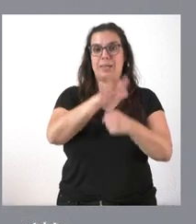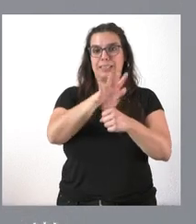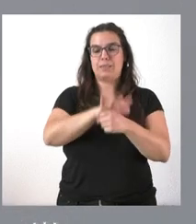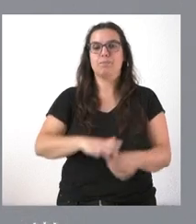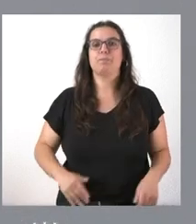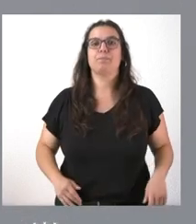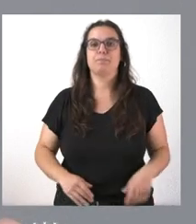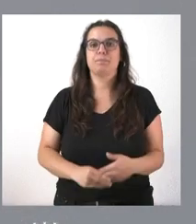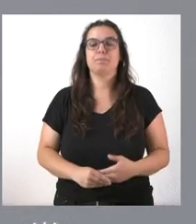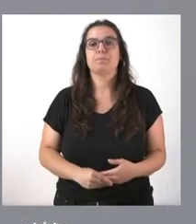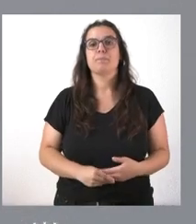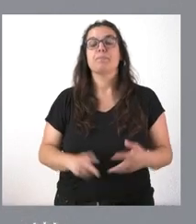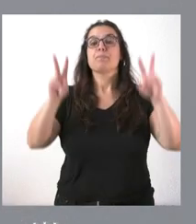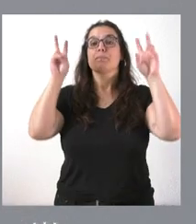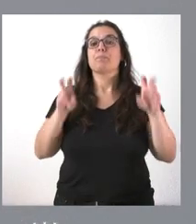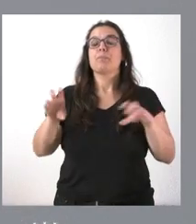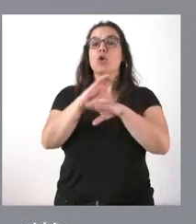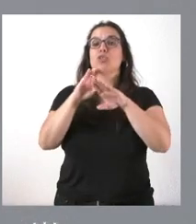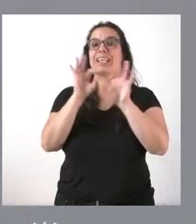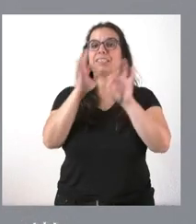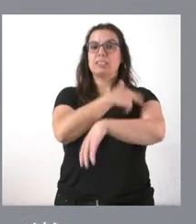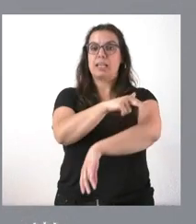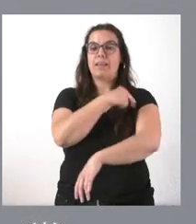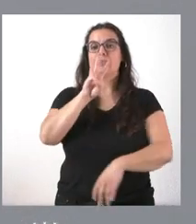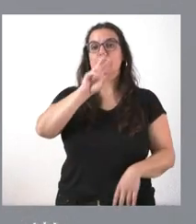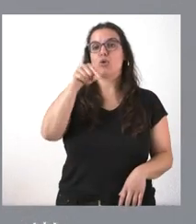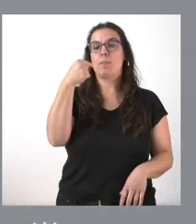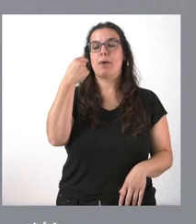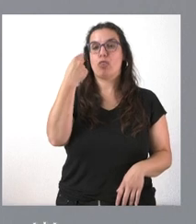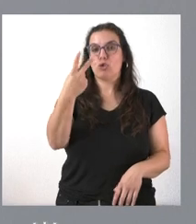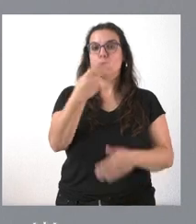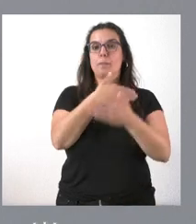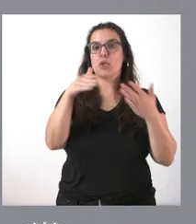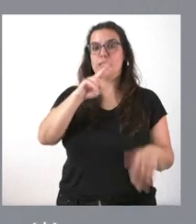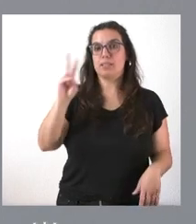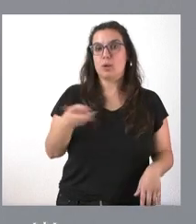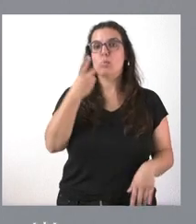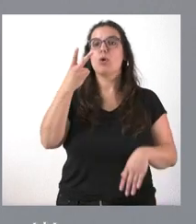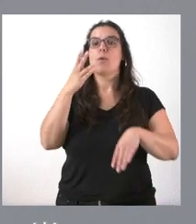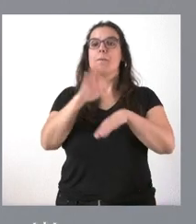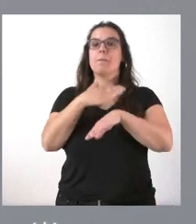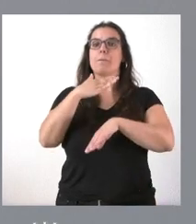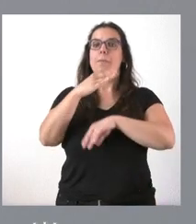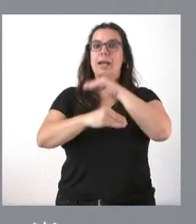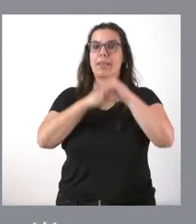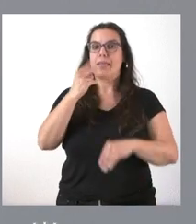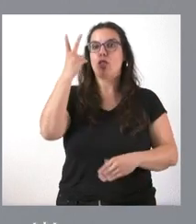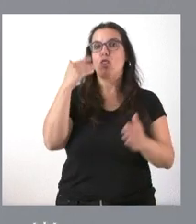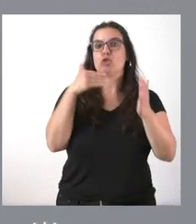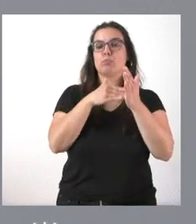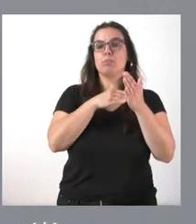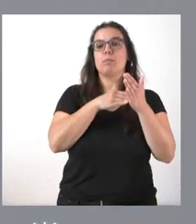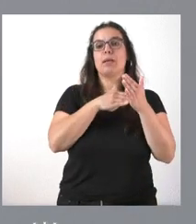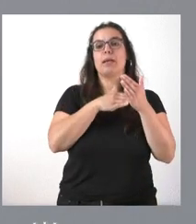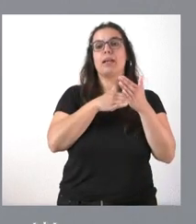en el ámbito de la consejería de sanidad 3,2 millones de euros para realizar más de 2.000 procedimientos